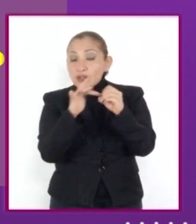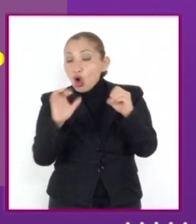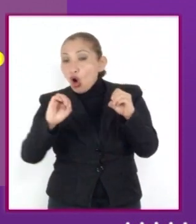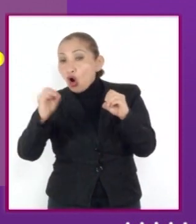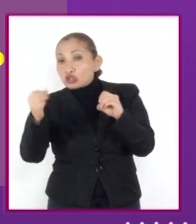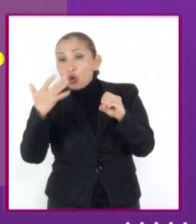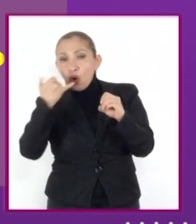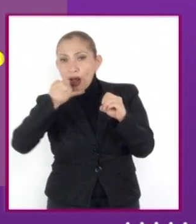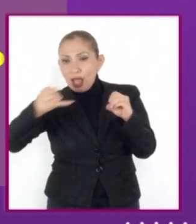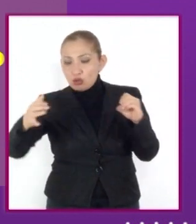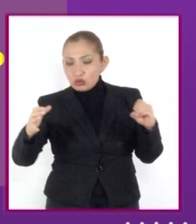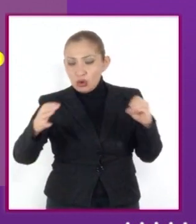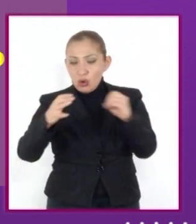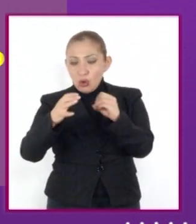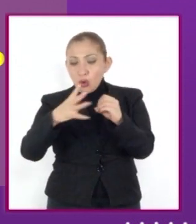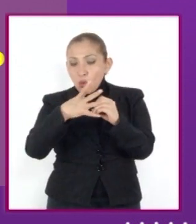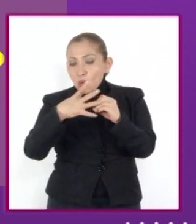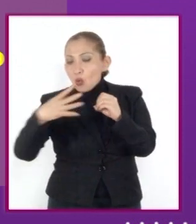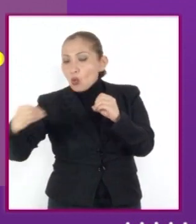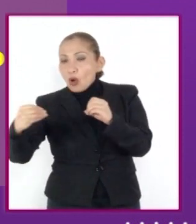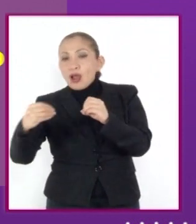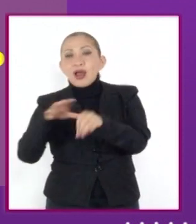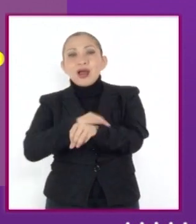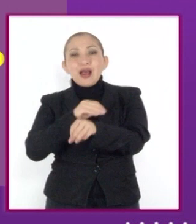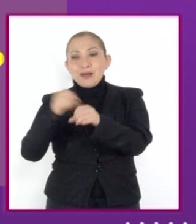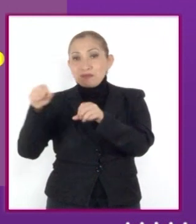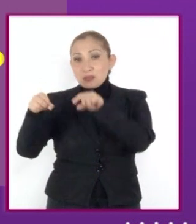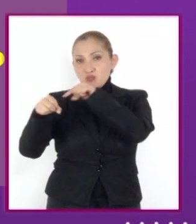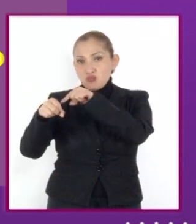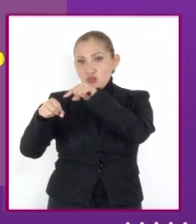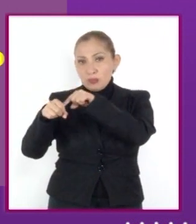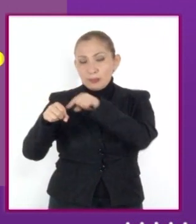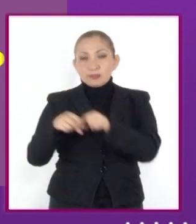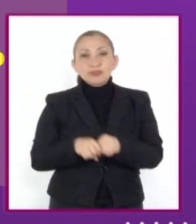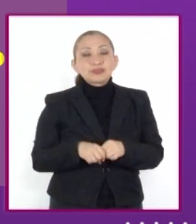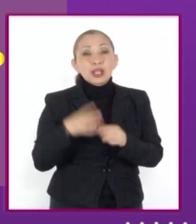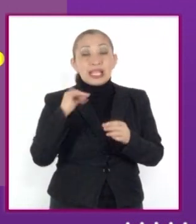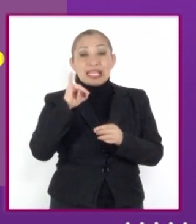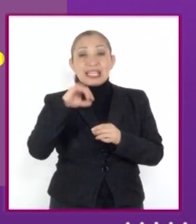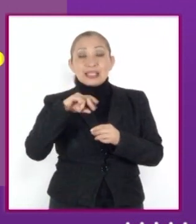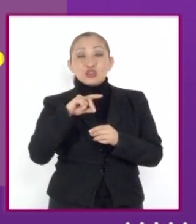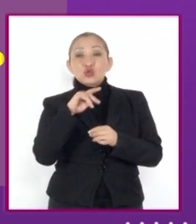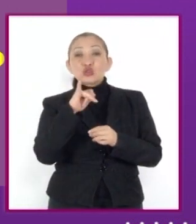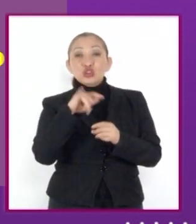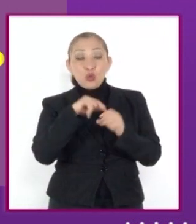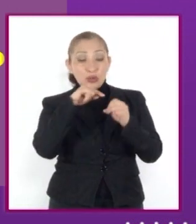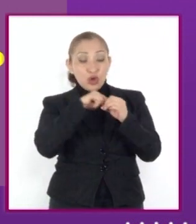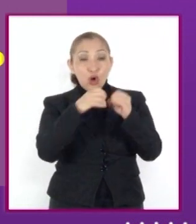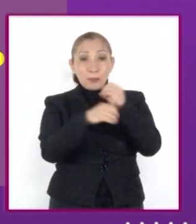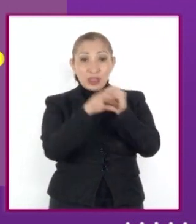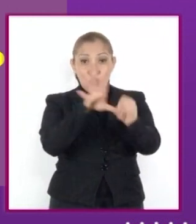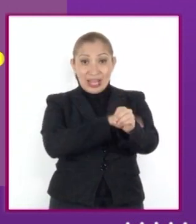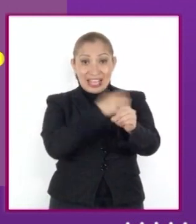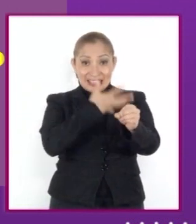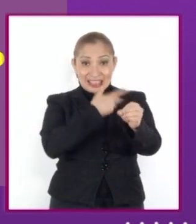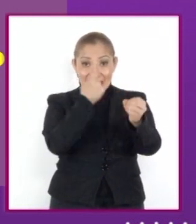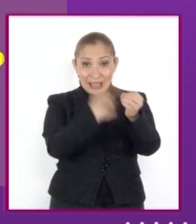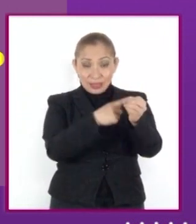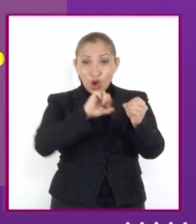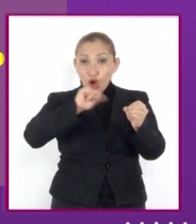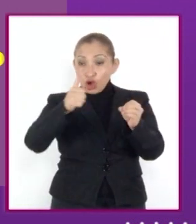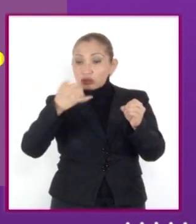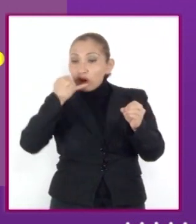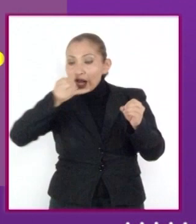un cuerpo neutro, se transfiere carga a este último. Por inducción, cuando un cuerpo cargado se acerca a